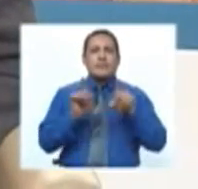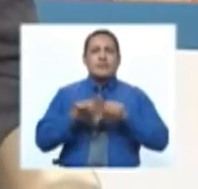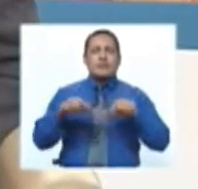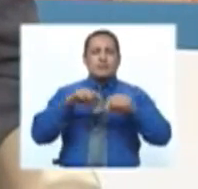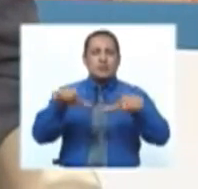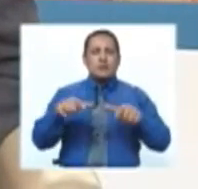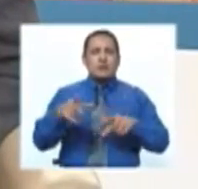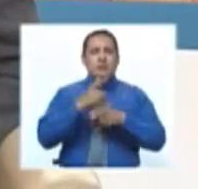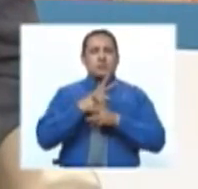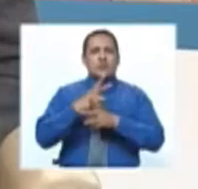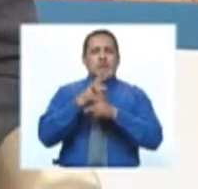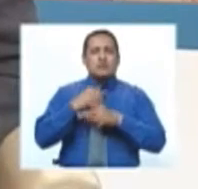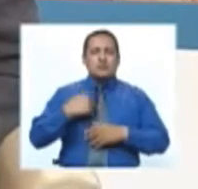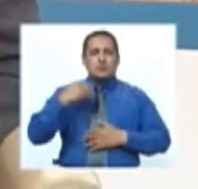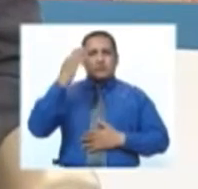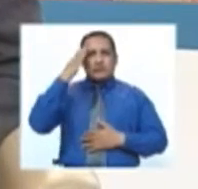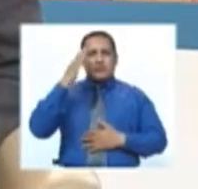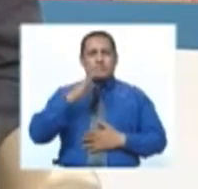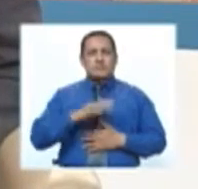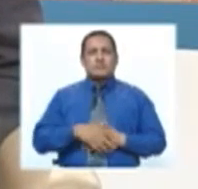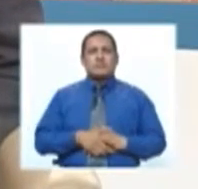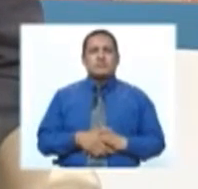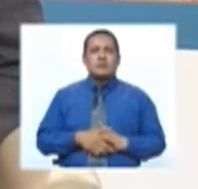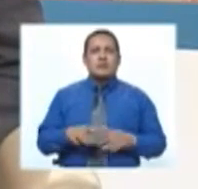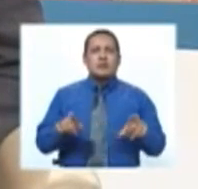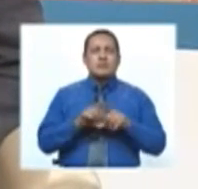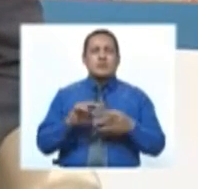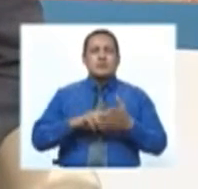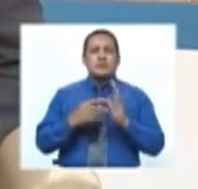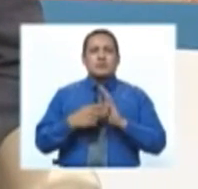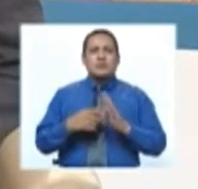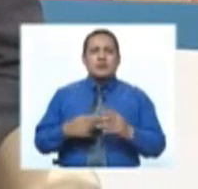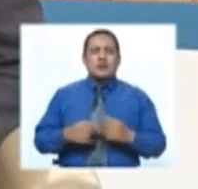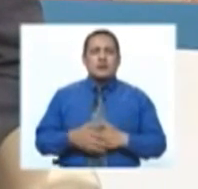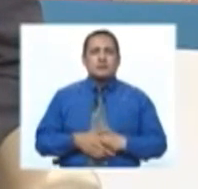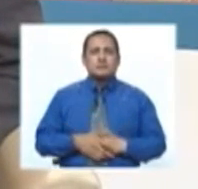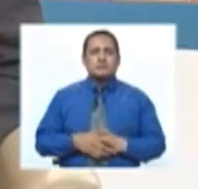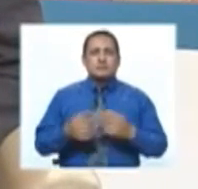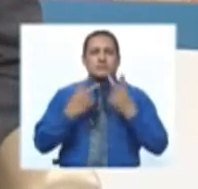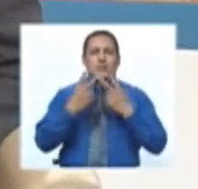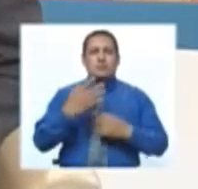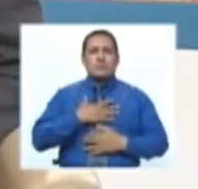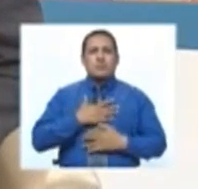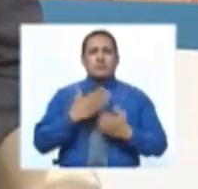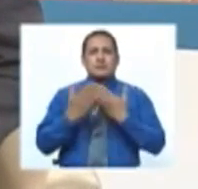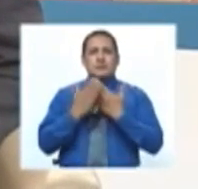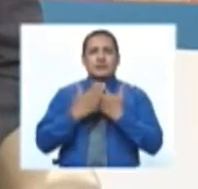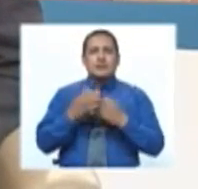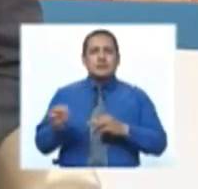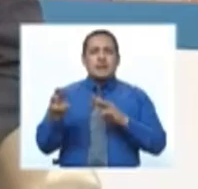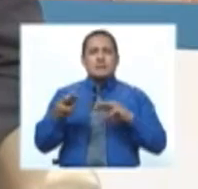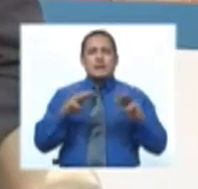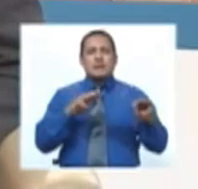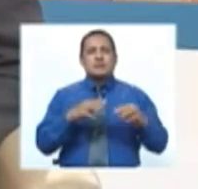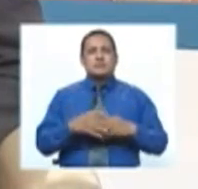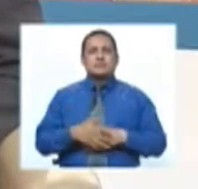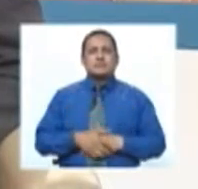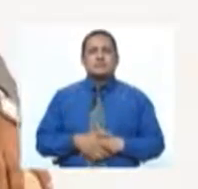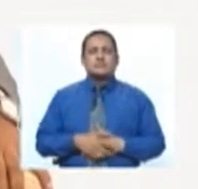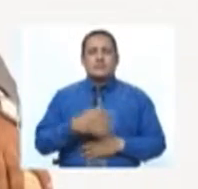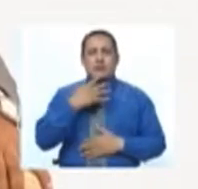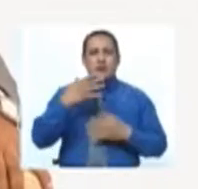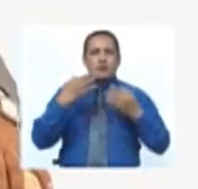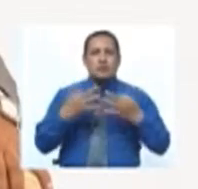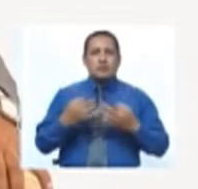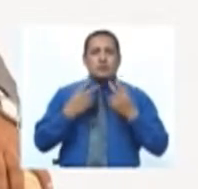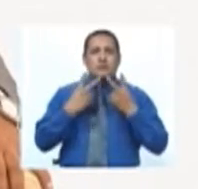determinadas reservas, si mal no recuerdo, respecto de las propiedades colindantes al mar. Es